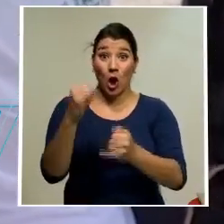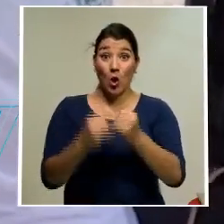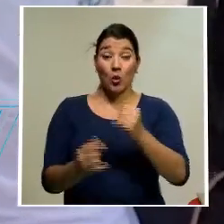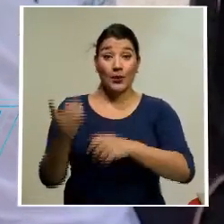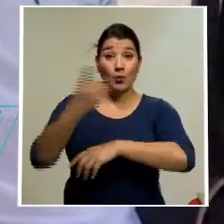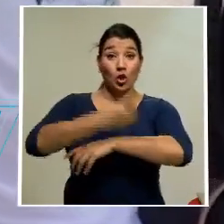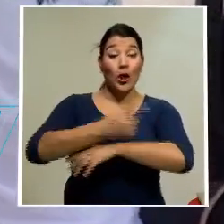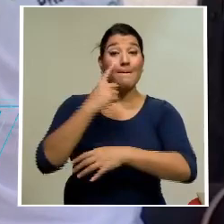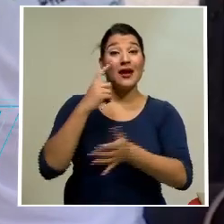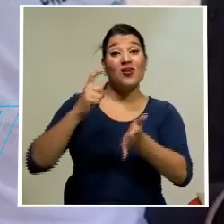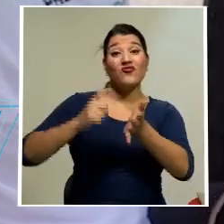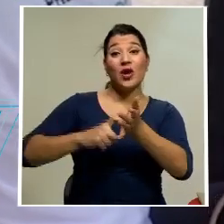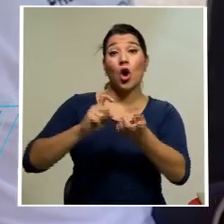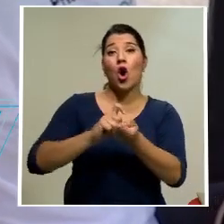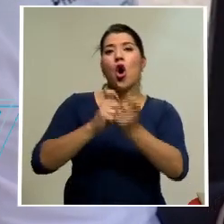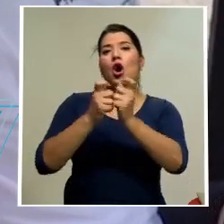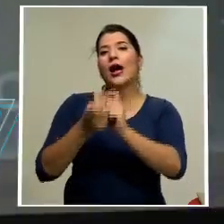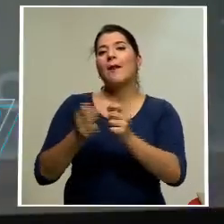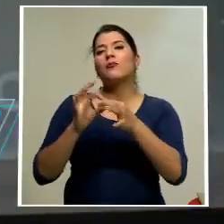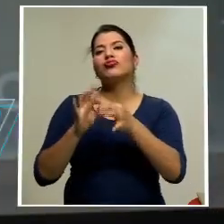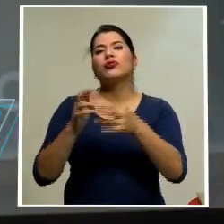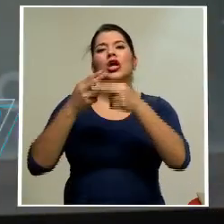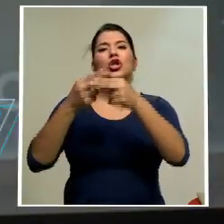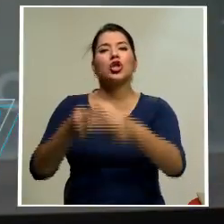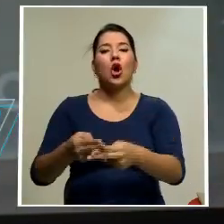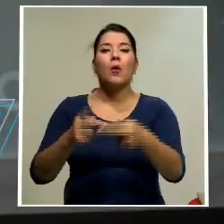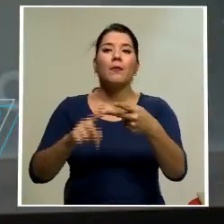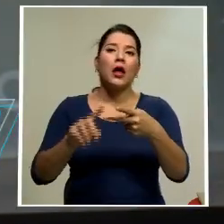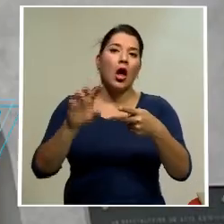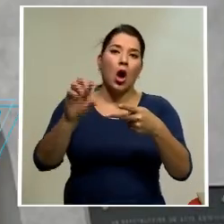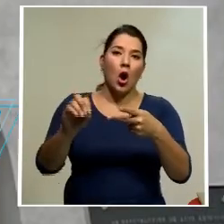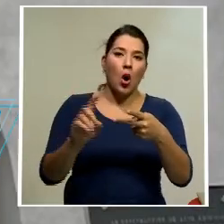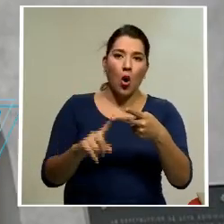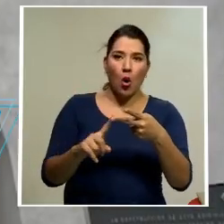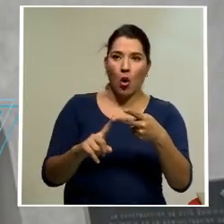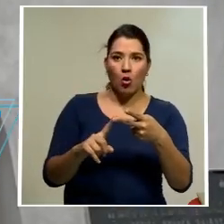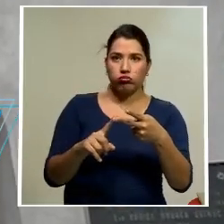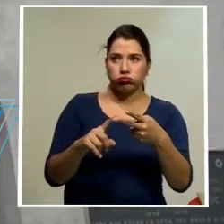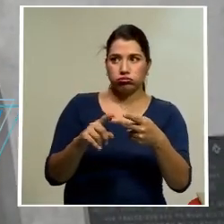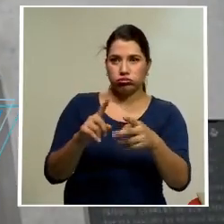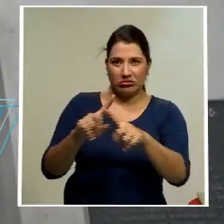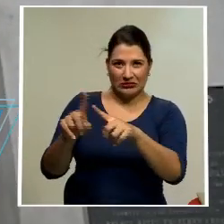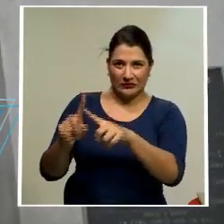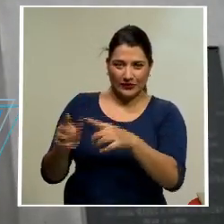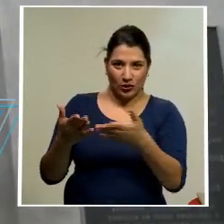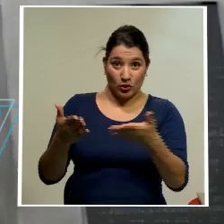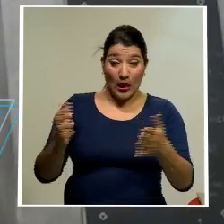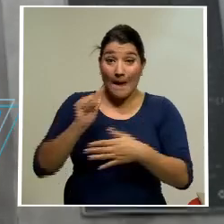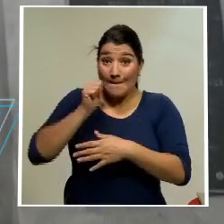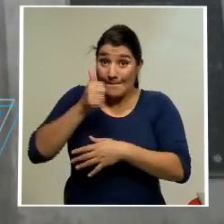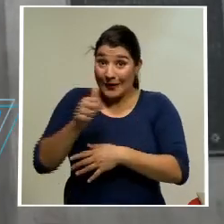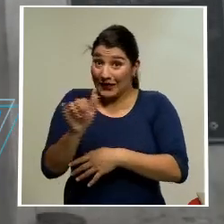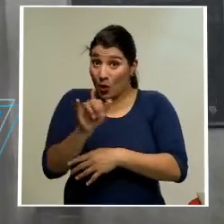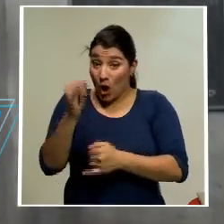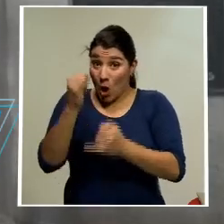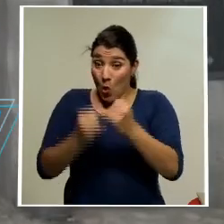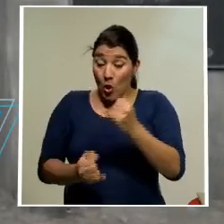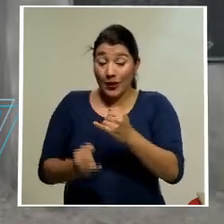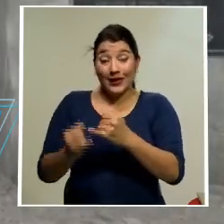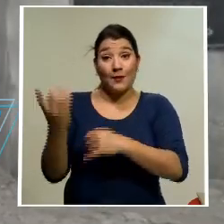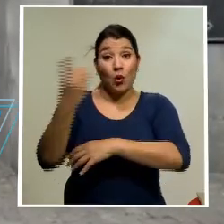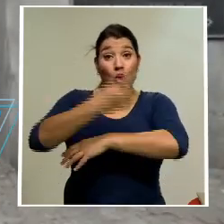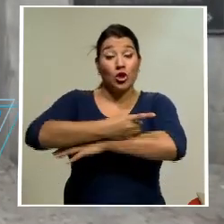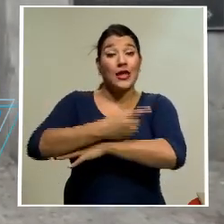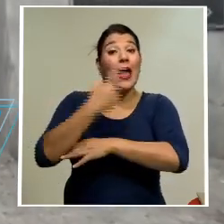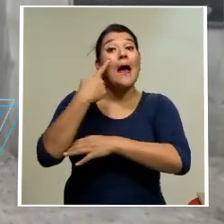para registrar cambios de nomenclatura o denominación de las divisiones territoriales de los partidos. Mañana mismo debe estar listo el reglamento para